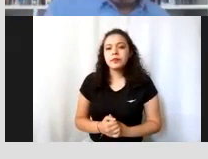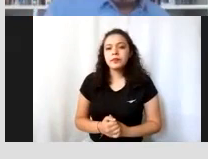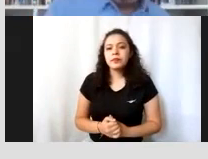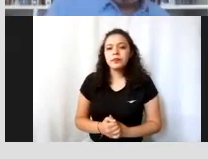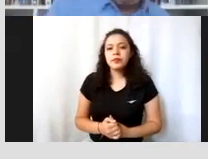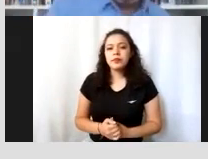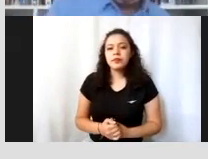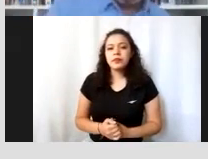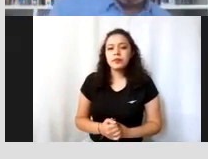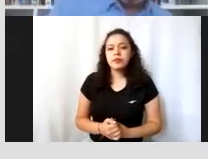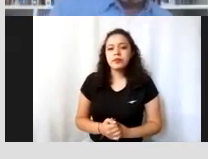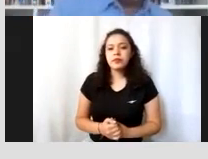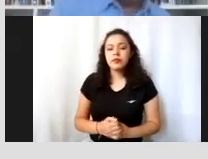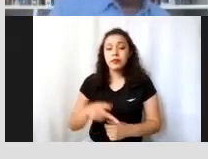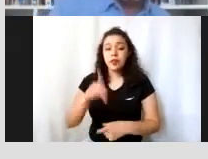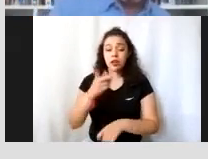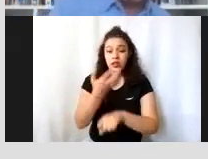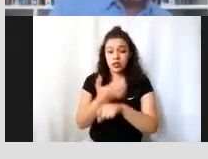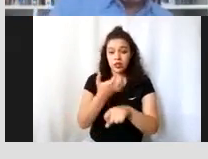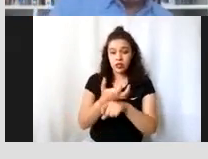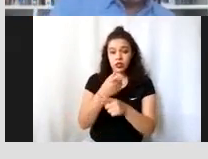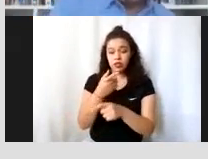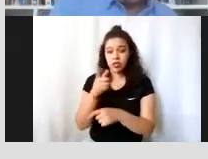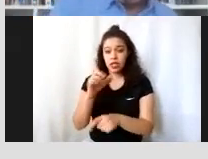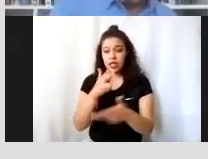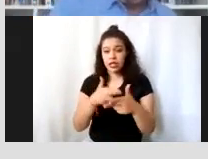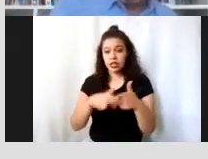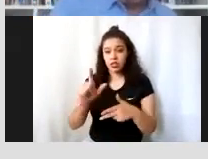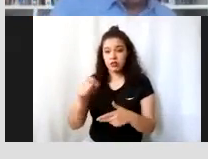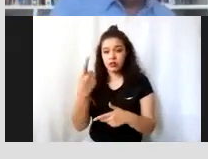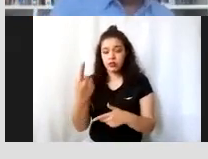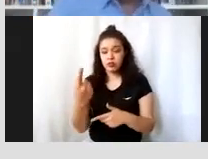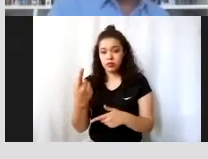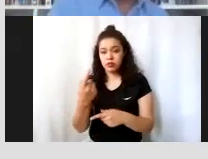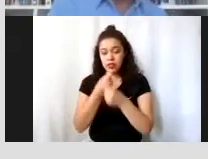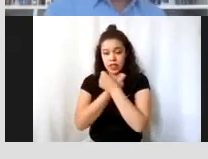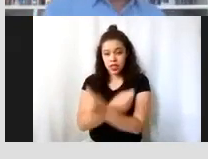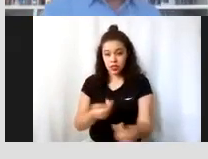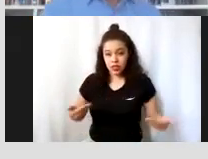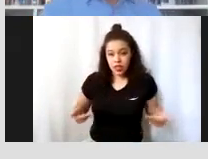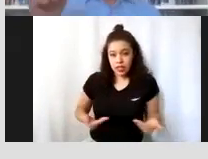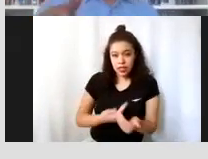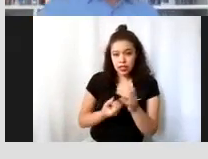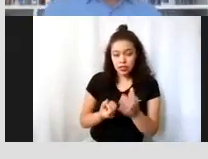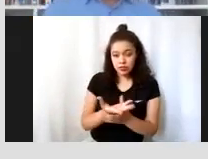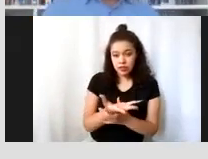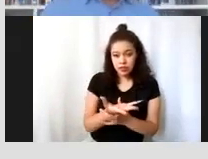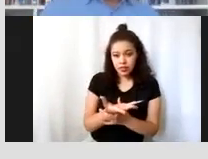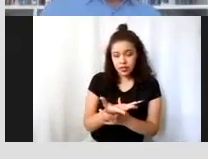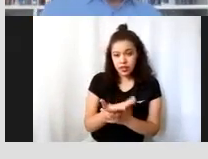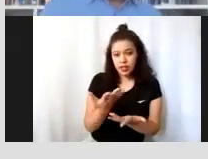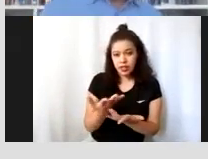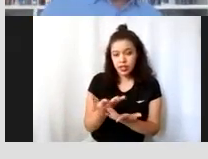a niños, pero en Estados Unidos hasta los 21, ok, y reciben desde niños recién nacidos, porque si reciben así, pues ahí está su